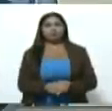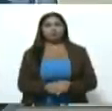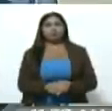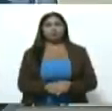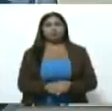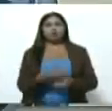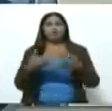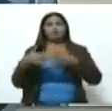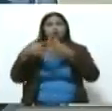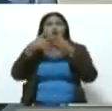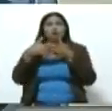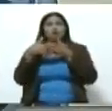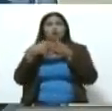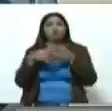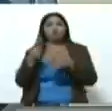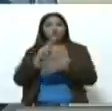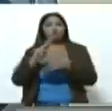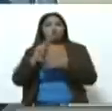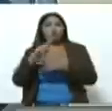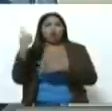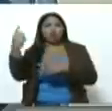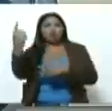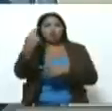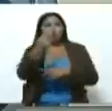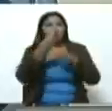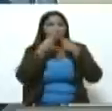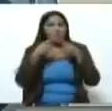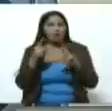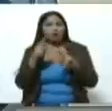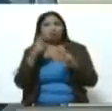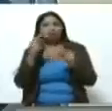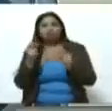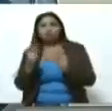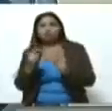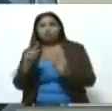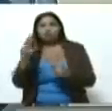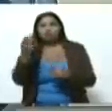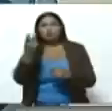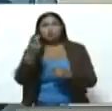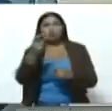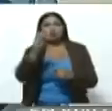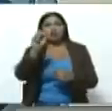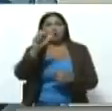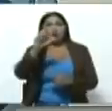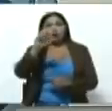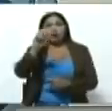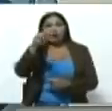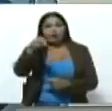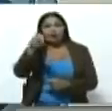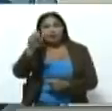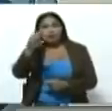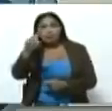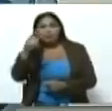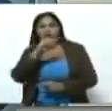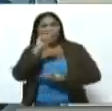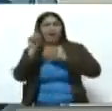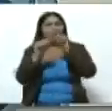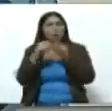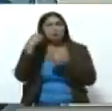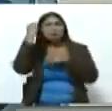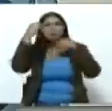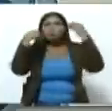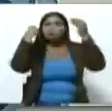Estados Unidos usa un dron y desaparece al segundo al mando de Al Qaeda, y todo el mundo se pregunta en